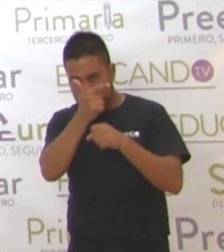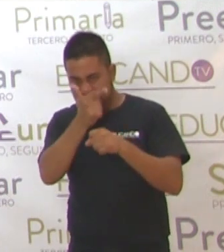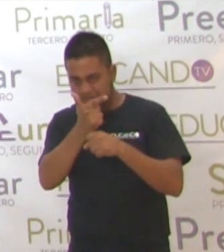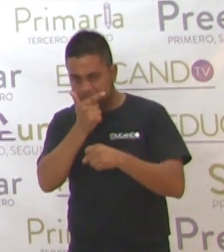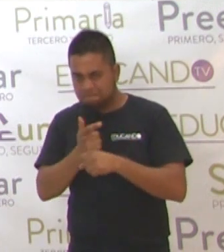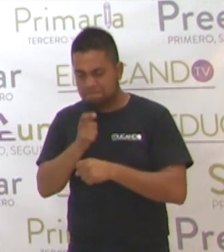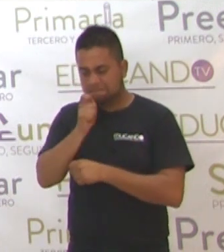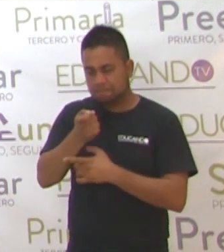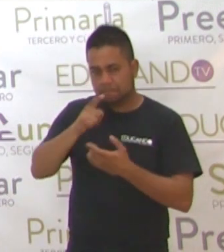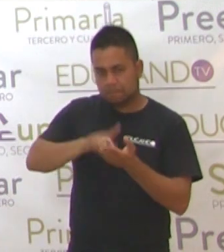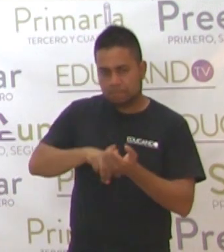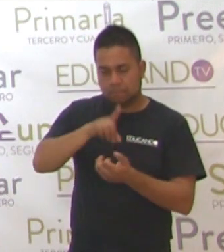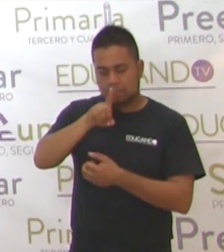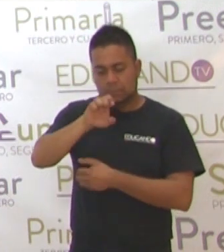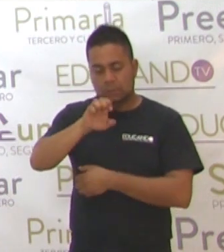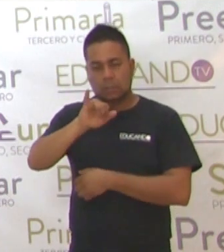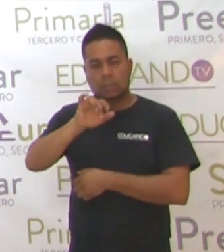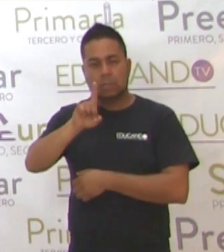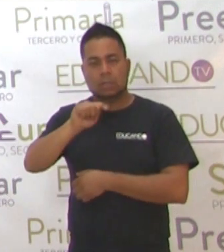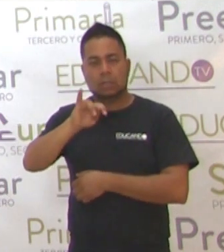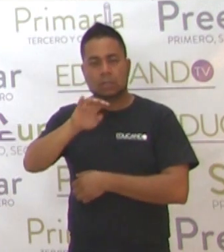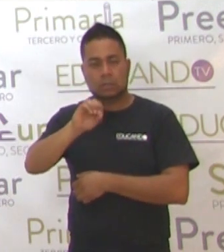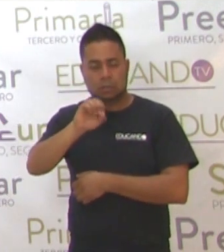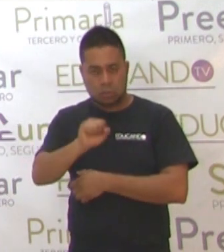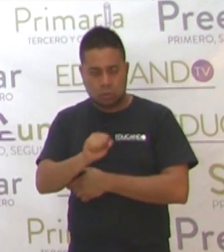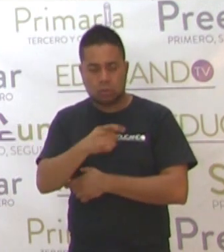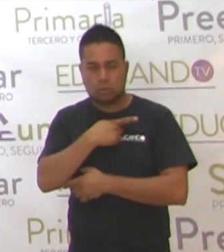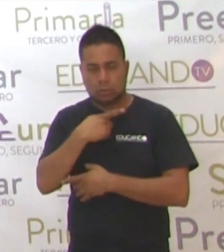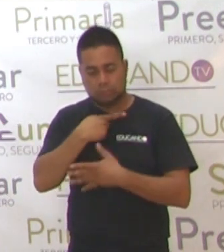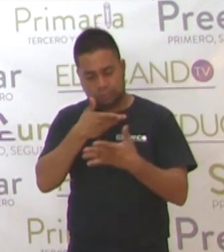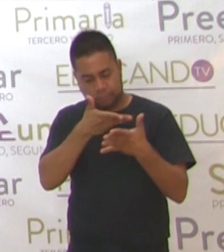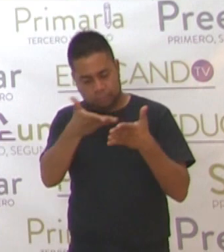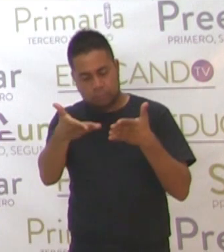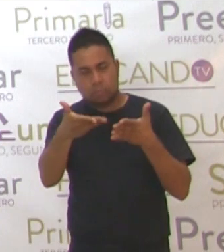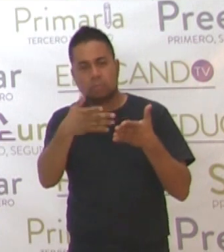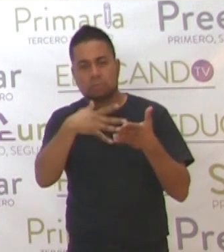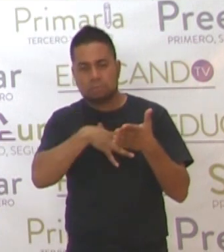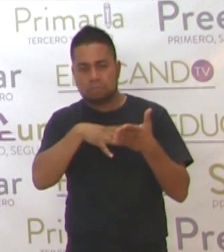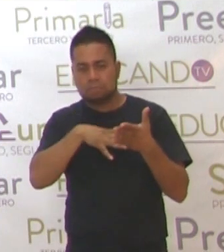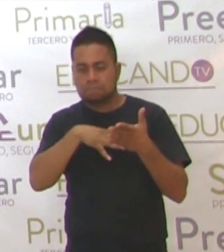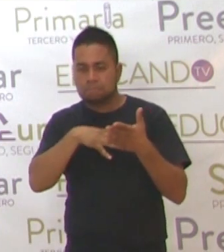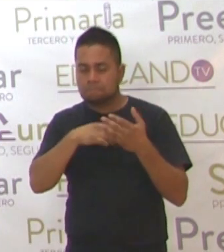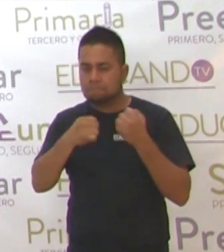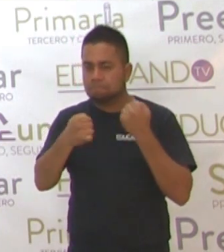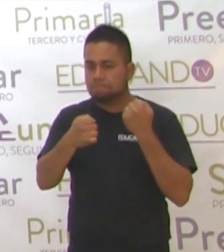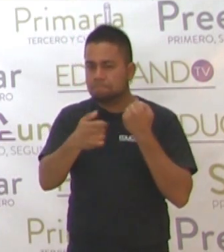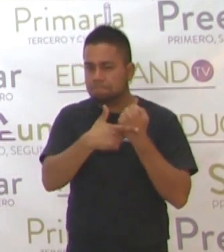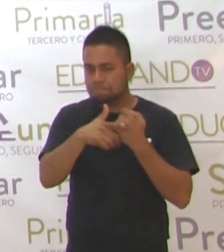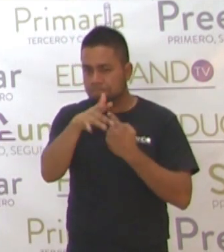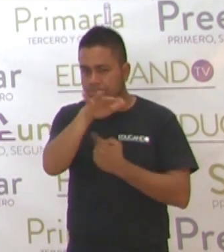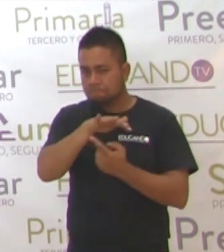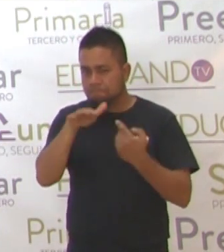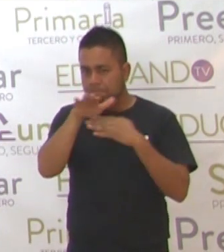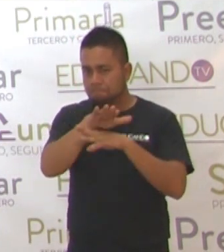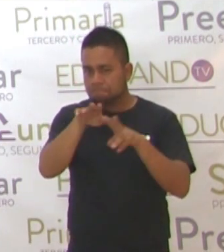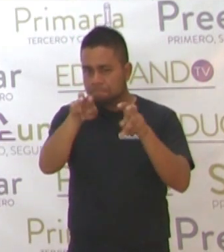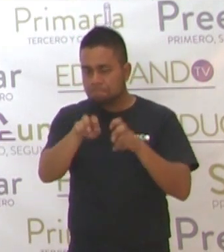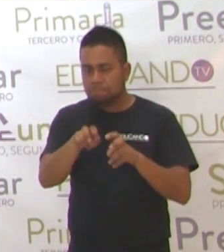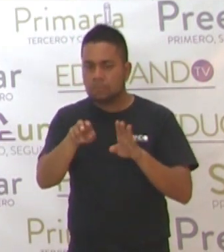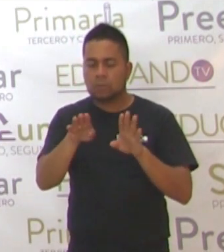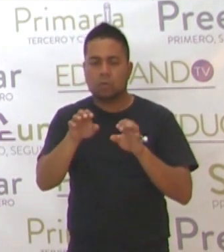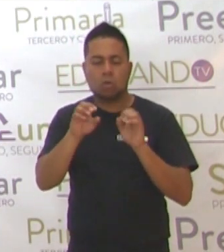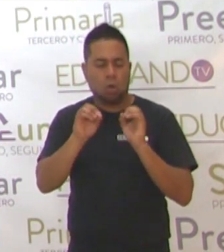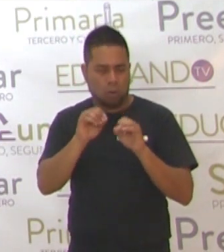escrita siempre debe de existir una contextualización o mejor aún para que lo podamos